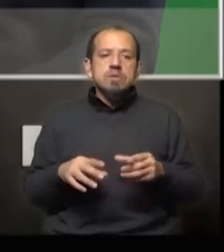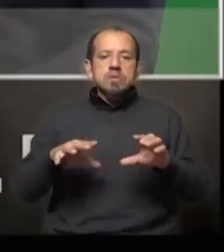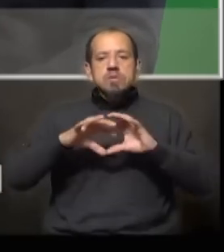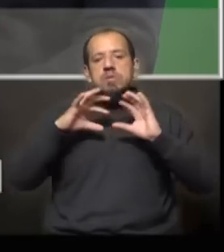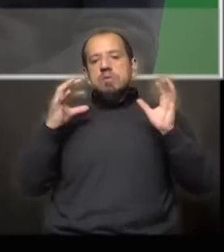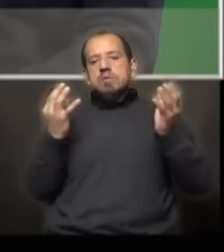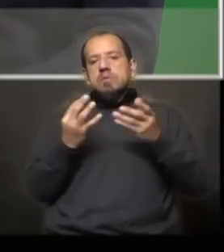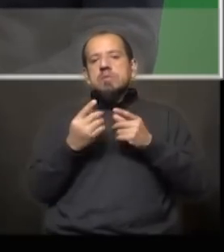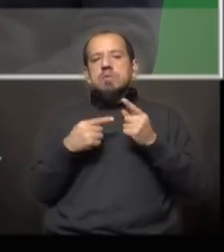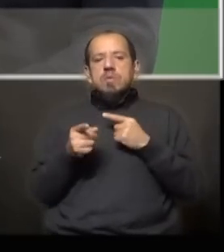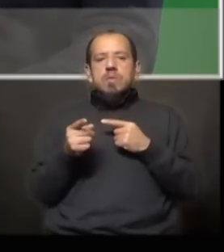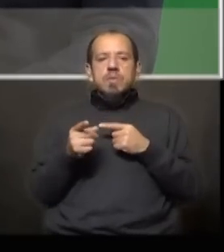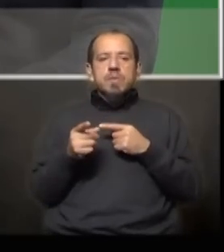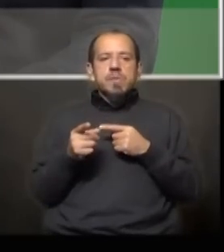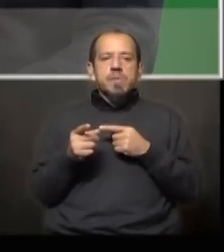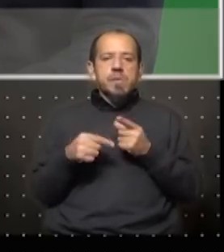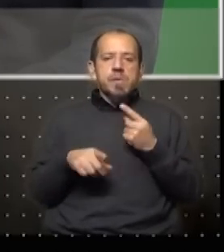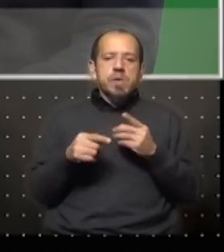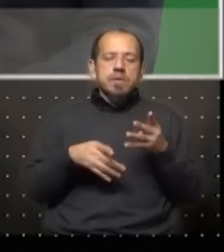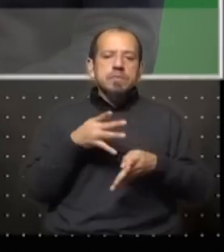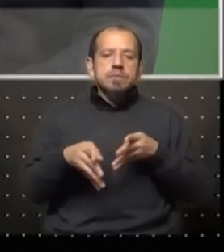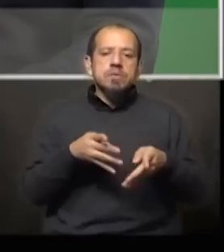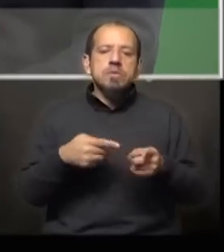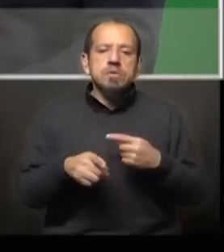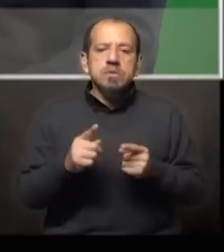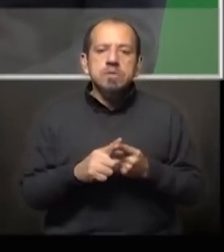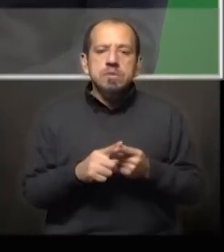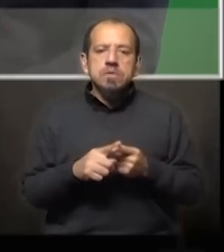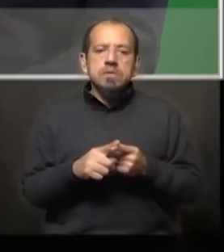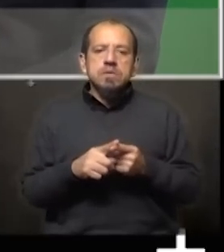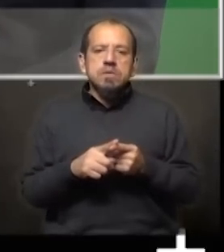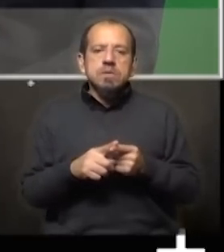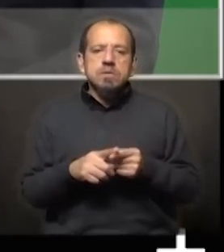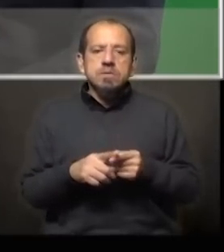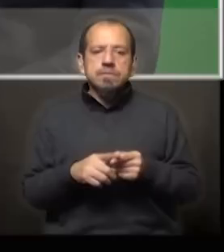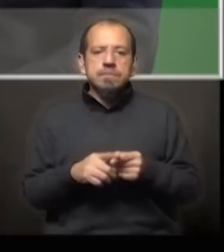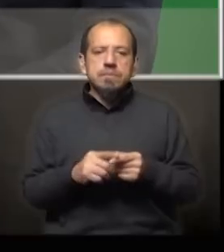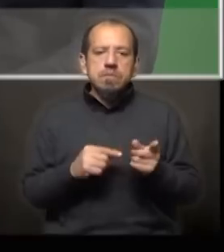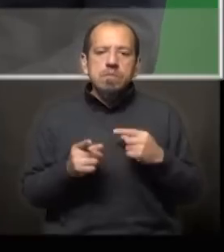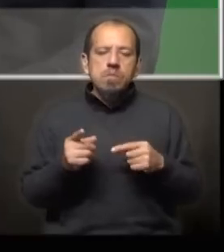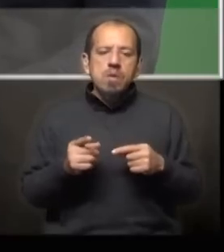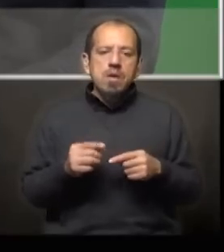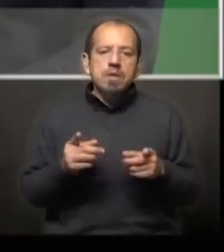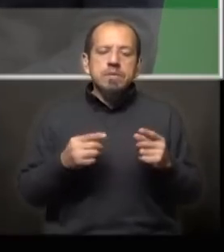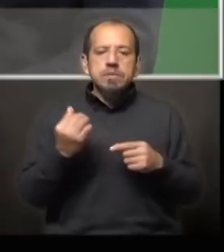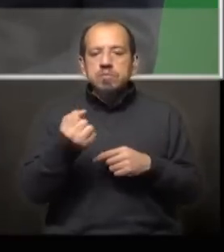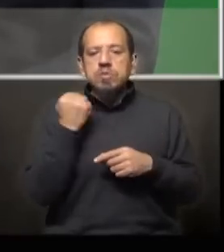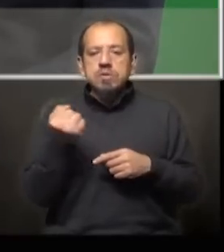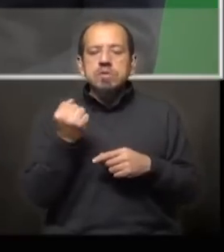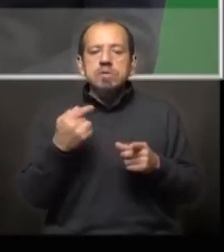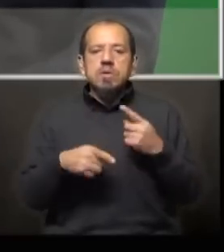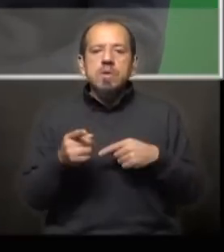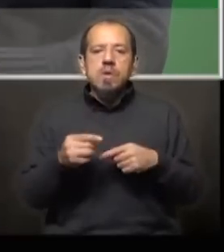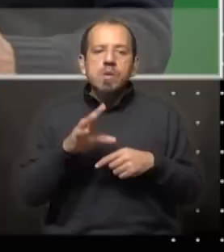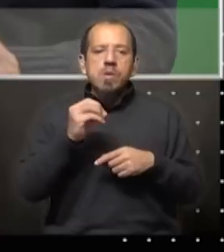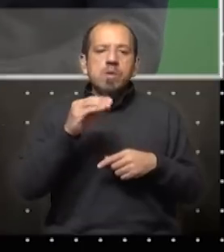y la lógica de funcionamiento de una globalización reglada junto con normas importantes de comercio con